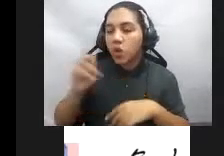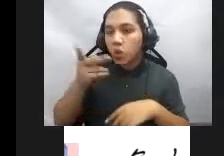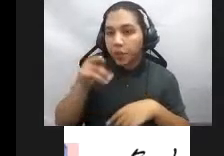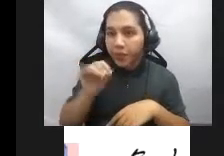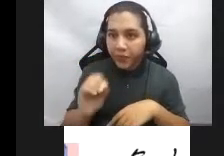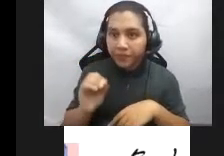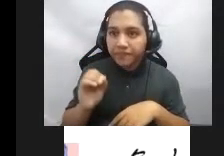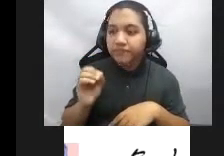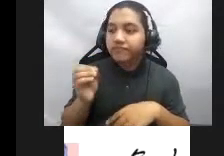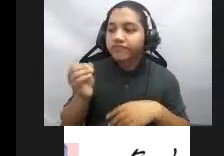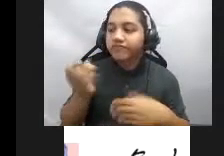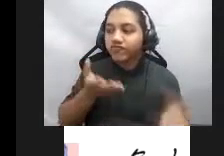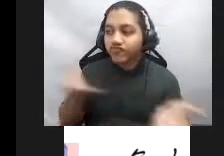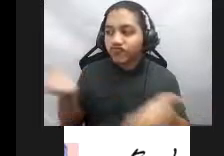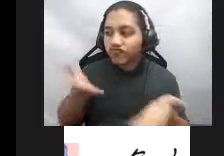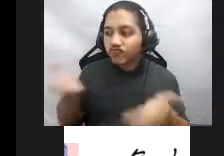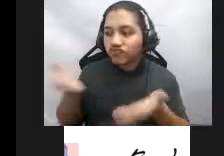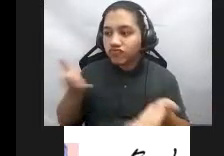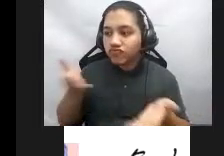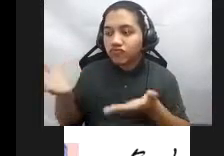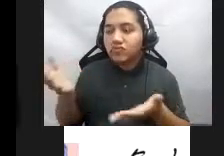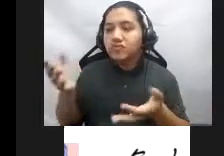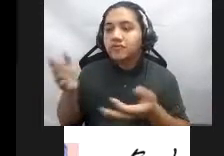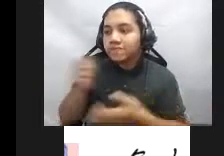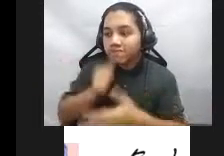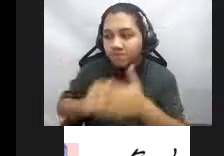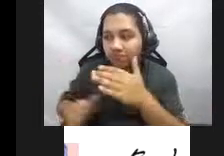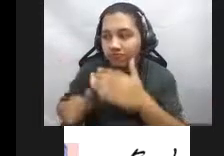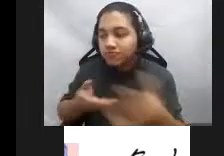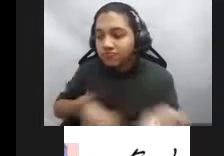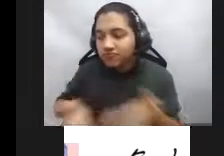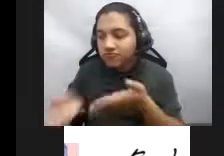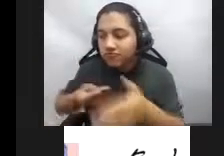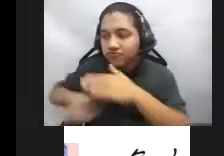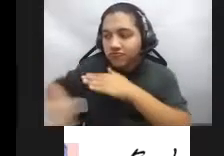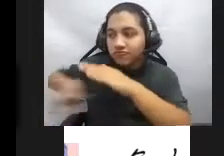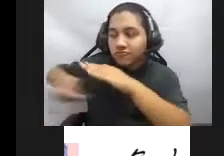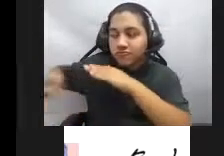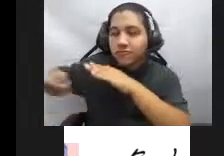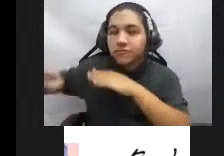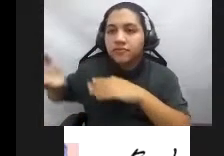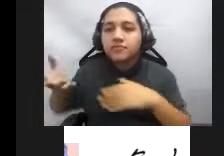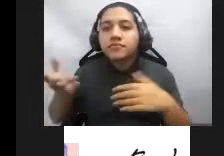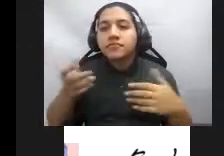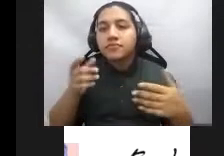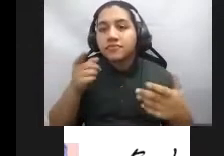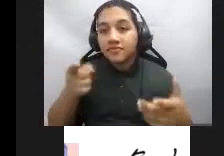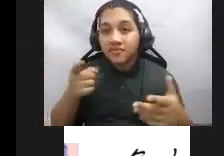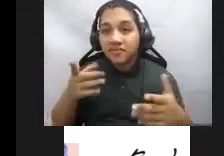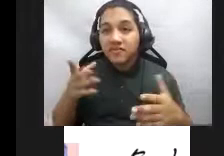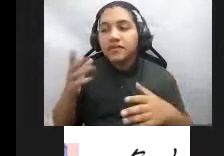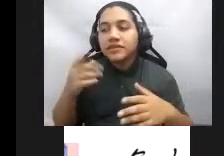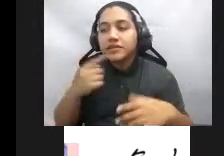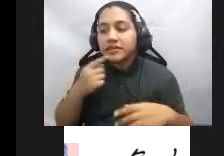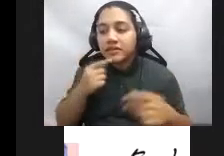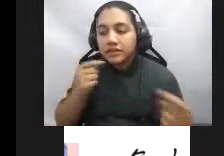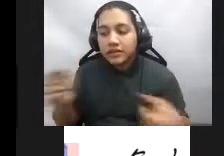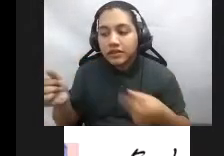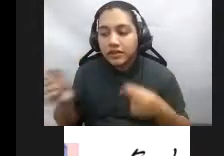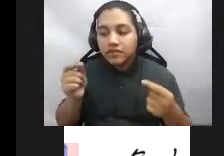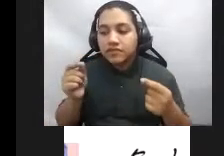en China de forma clandestina opio. Inclusive se dice que uno de los grandes millonarios del mundo durante